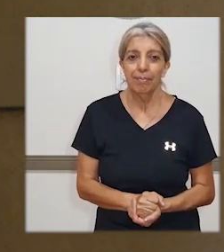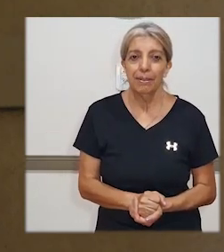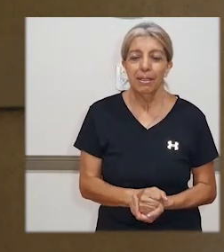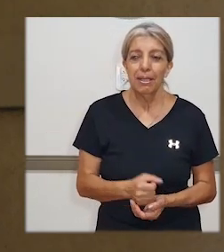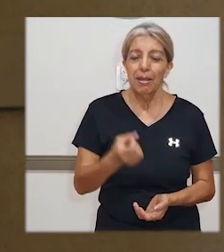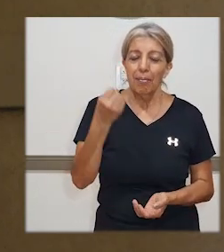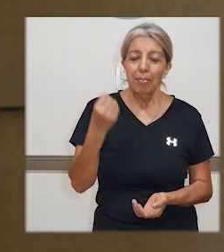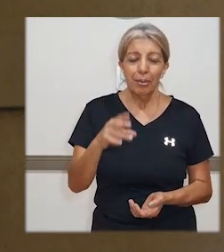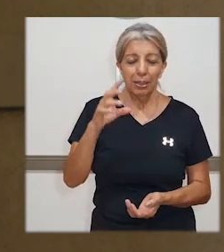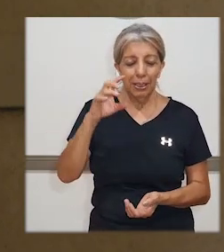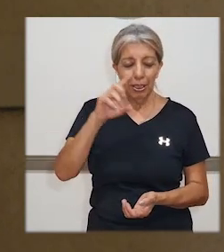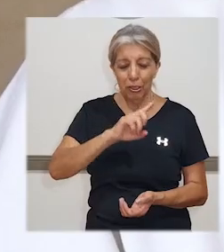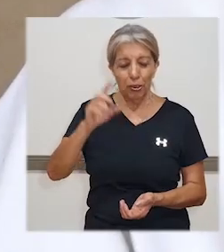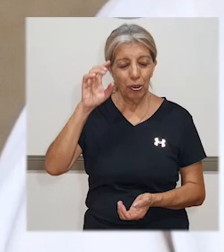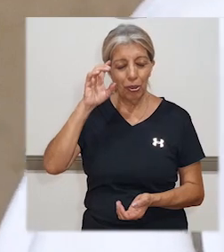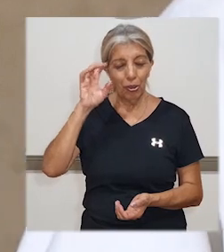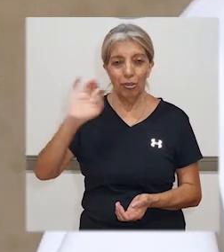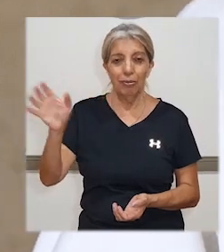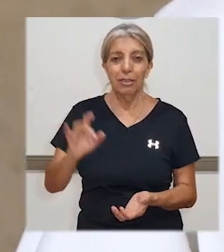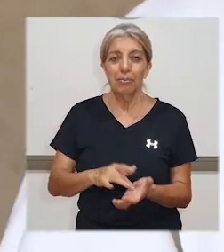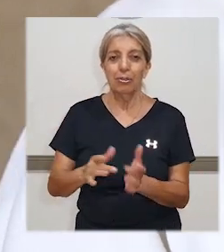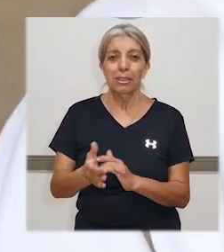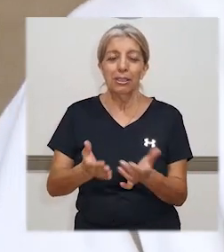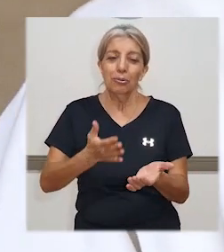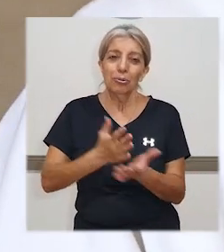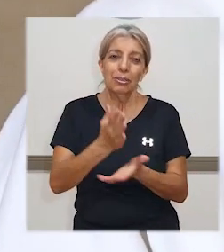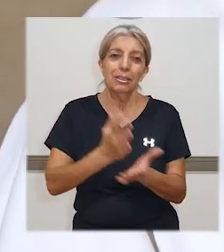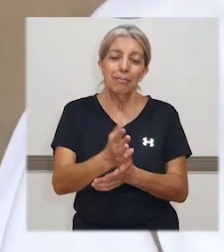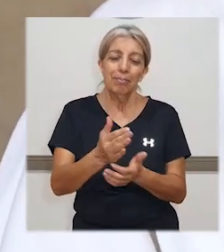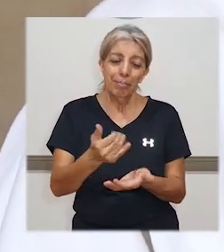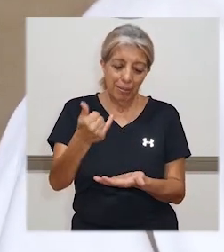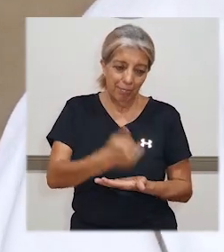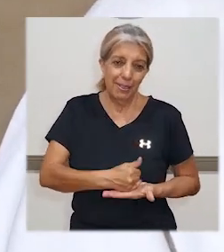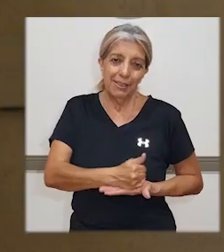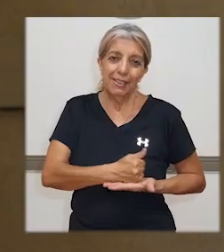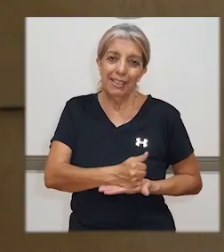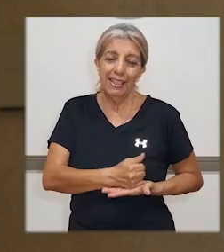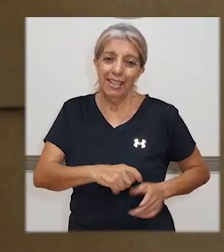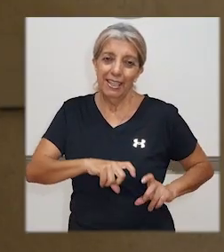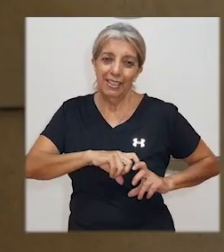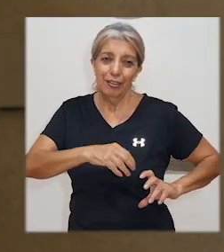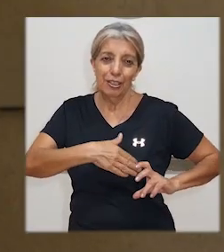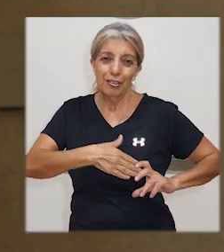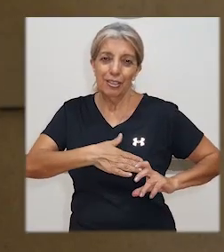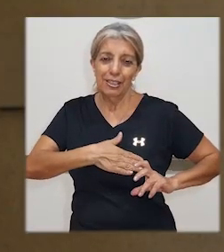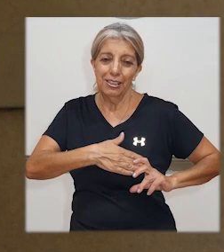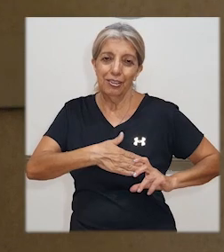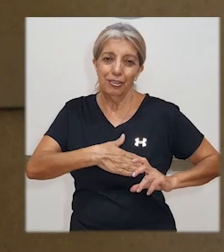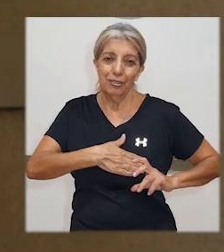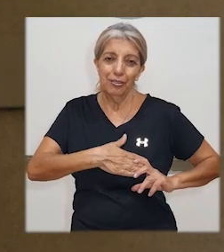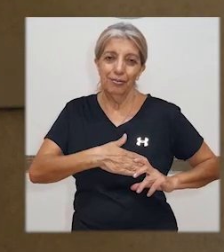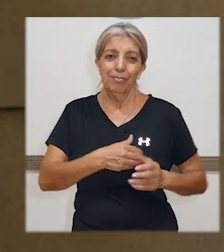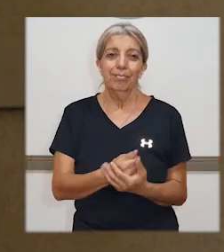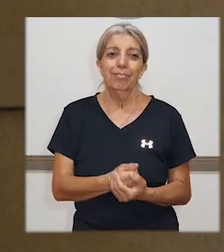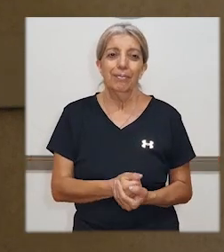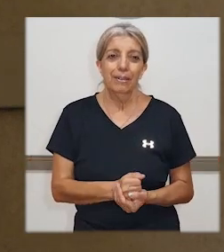fin del mundo. Por eso le pedimos a Jesús, el buen pastor, que siga estando delante de nosotros, que queremos experimentar